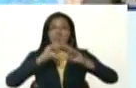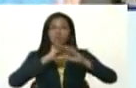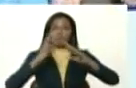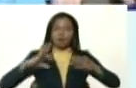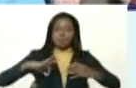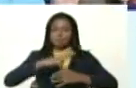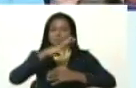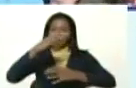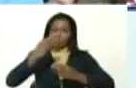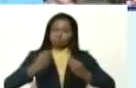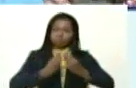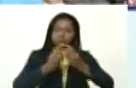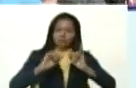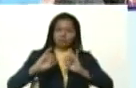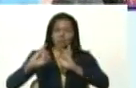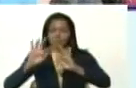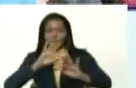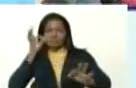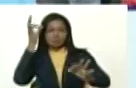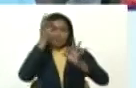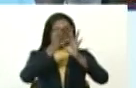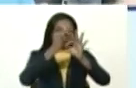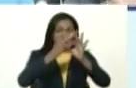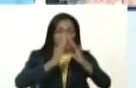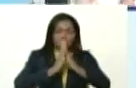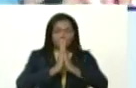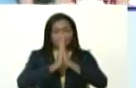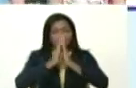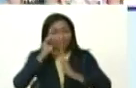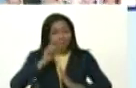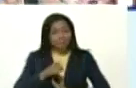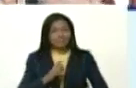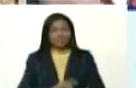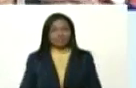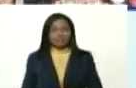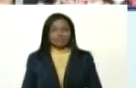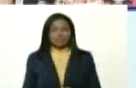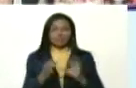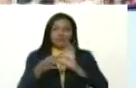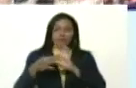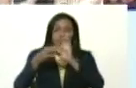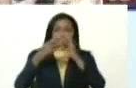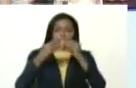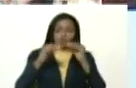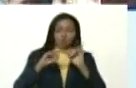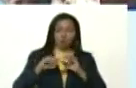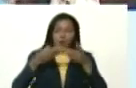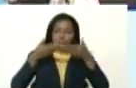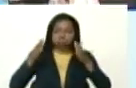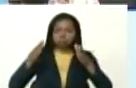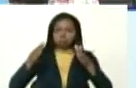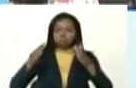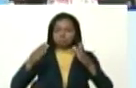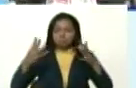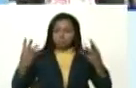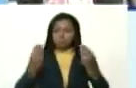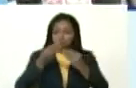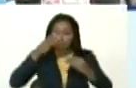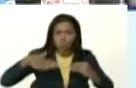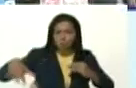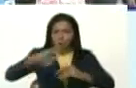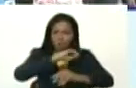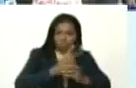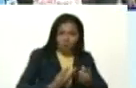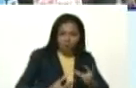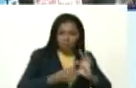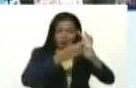espiritual de nuestra fe y nuestras oraciones, uniendo toda la fuerza popular. Nosotros a través